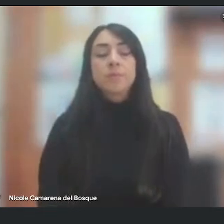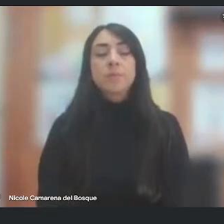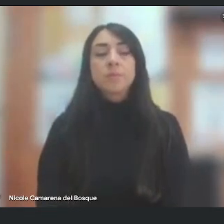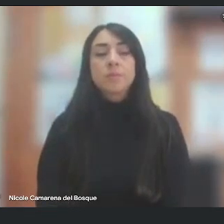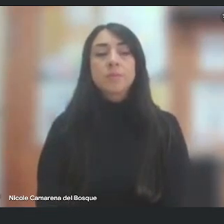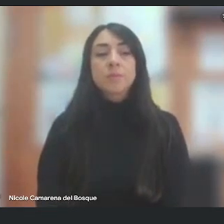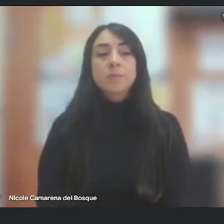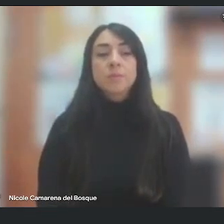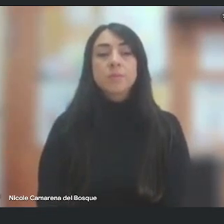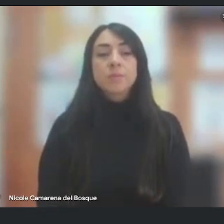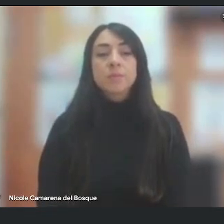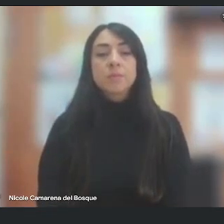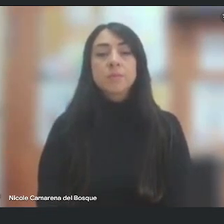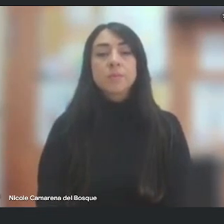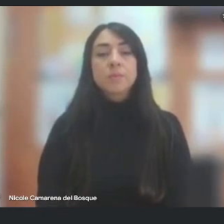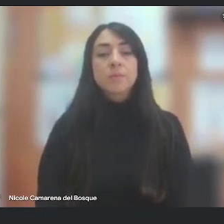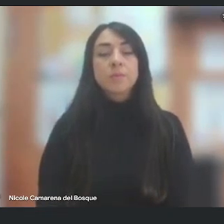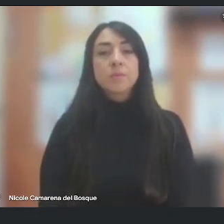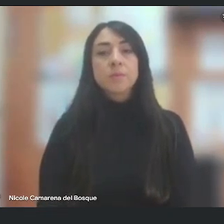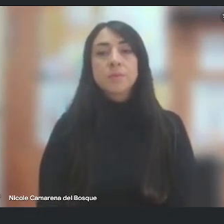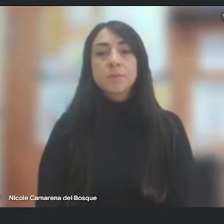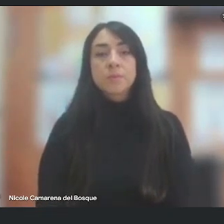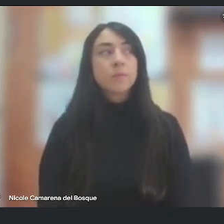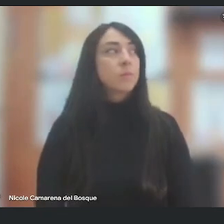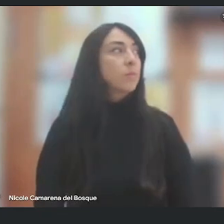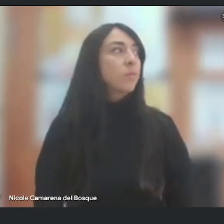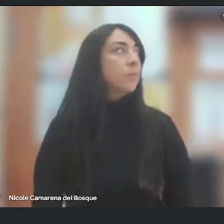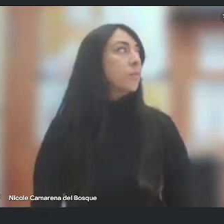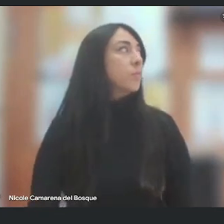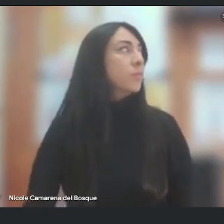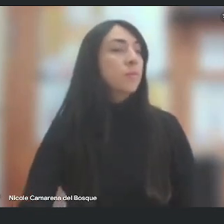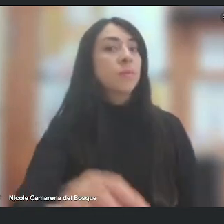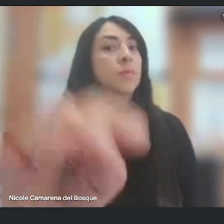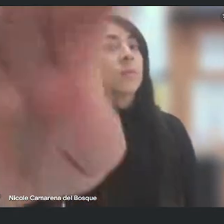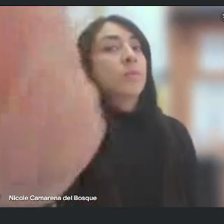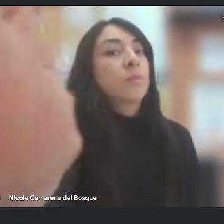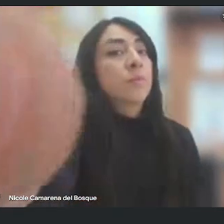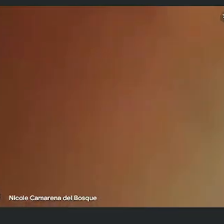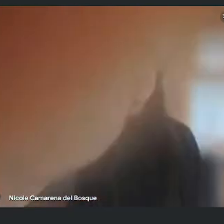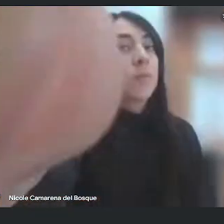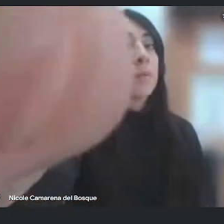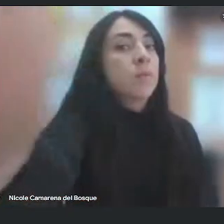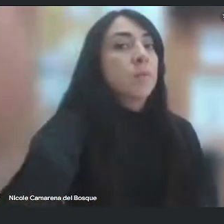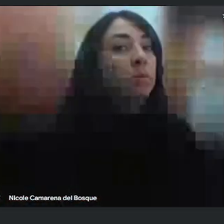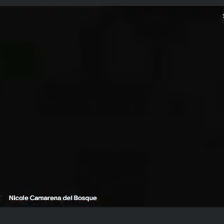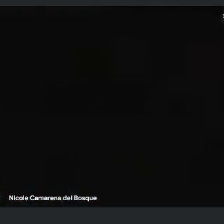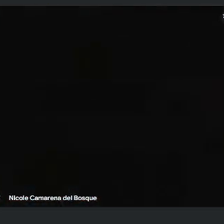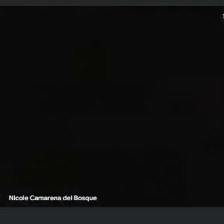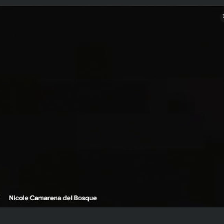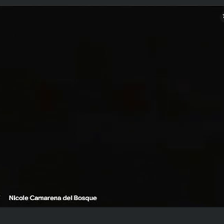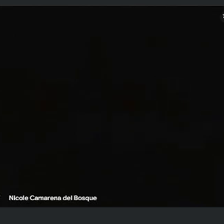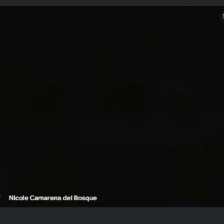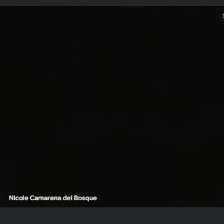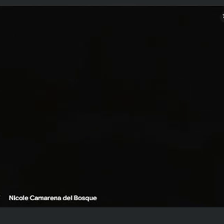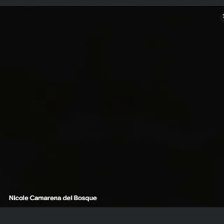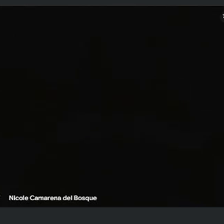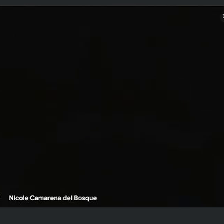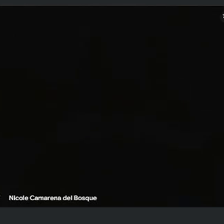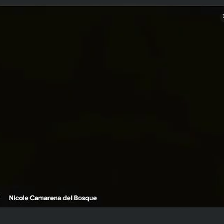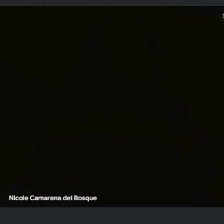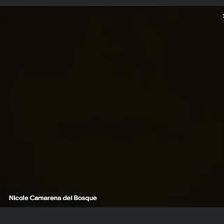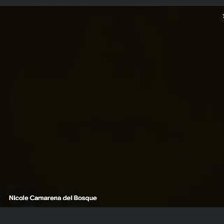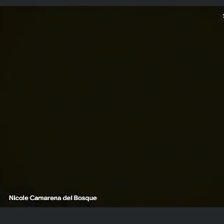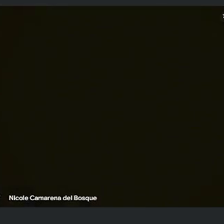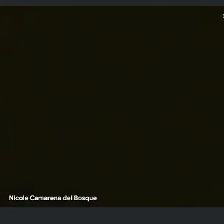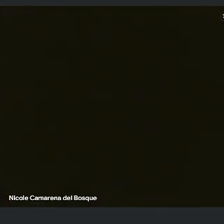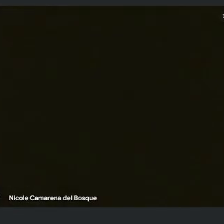derechos humanos y en toda la gama de opciones que tenemos para brindar esa educación integral de la sexualidad. Pueden ser